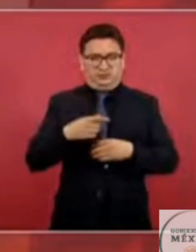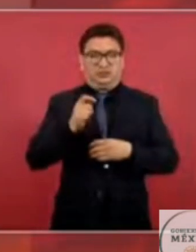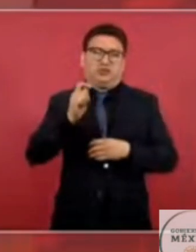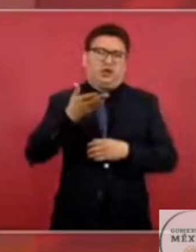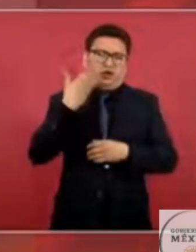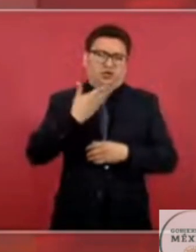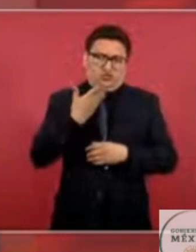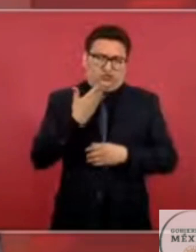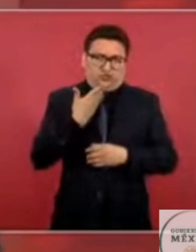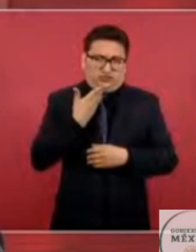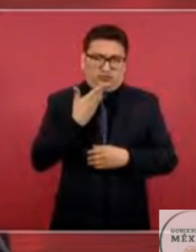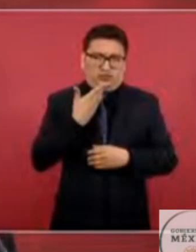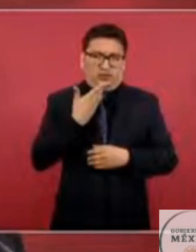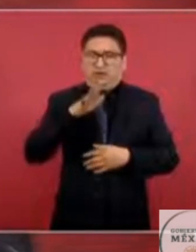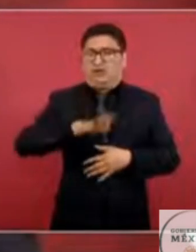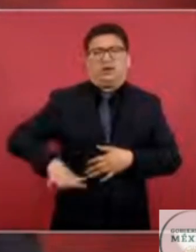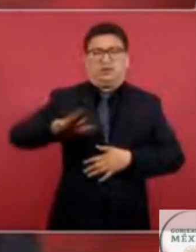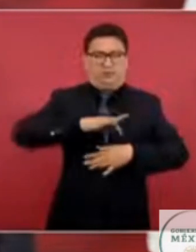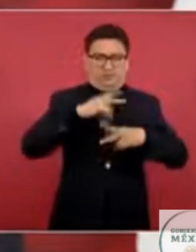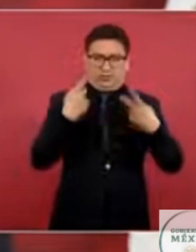lenguaje del pueblo